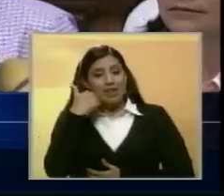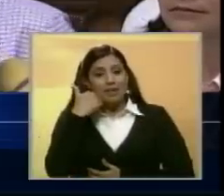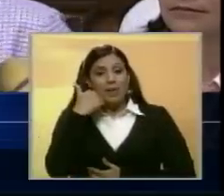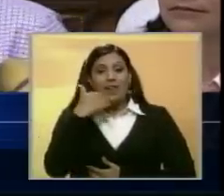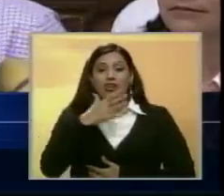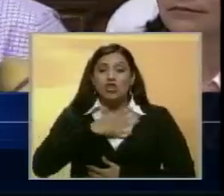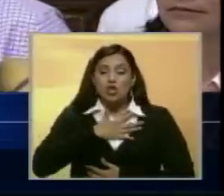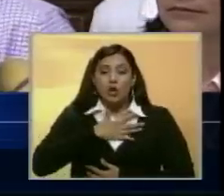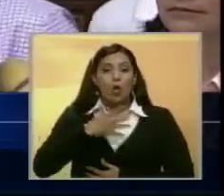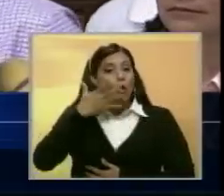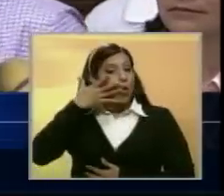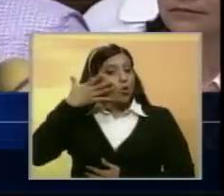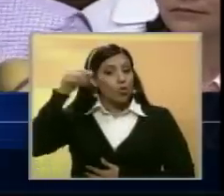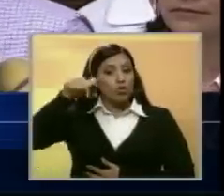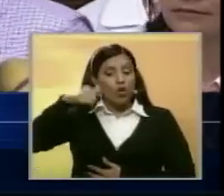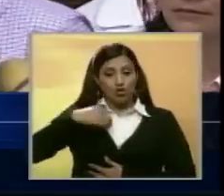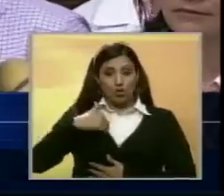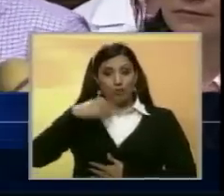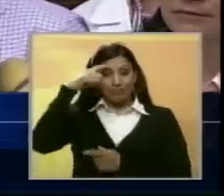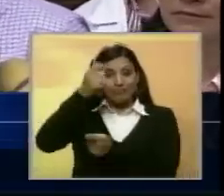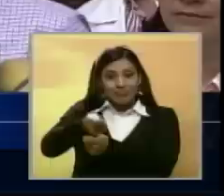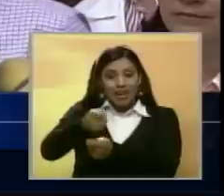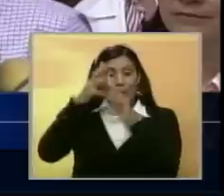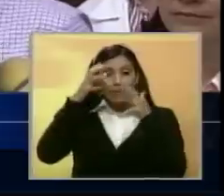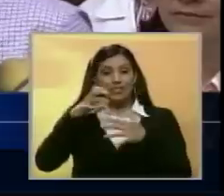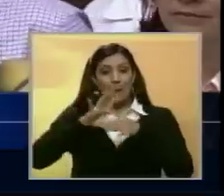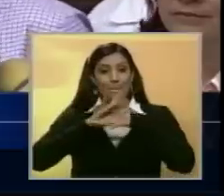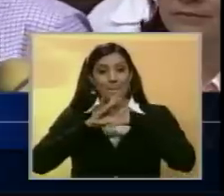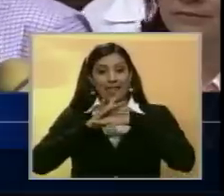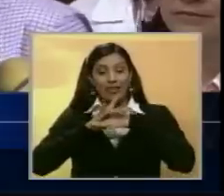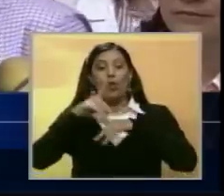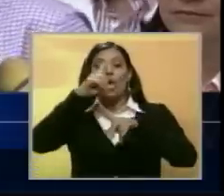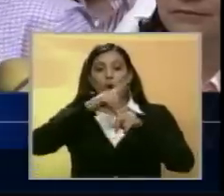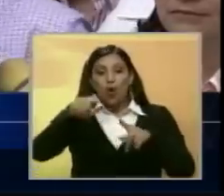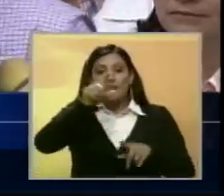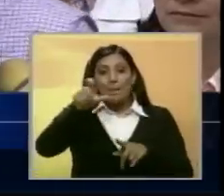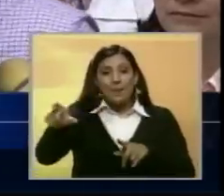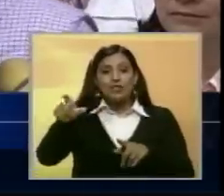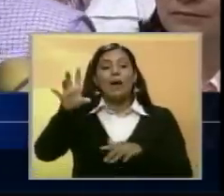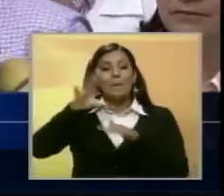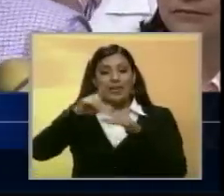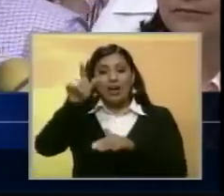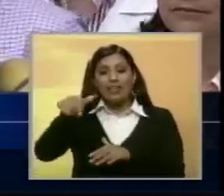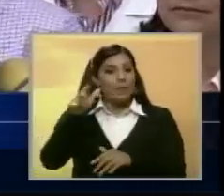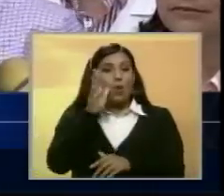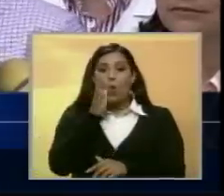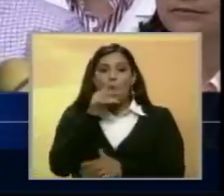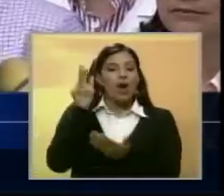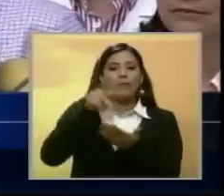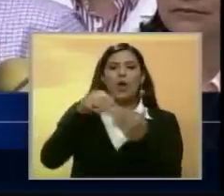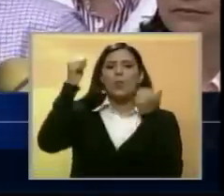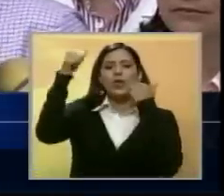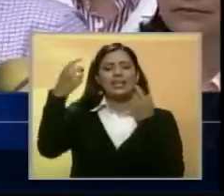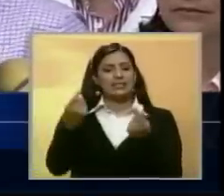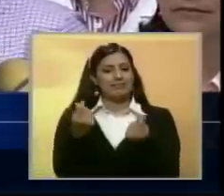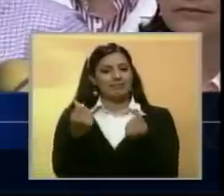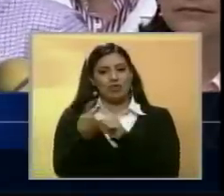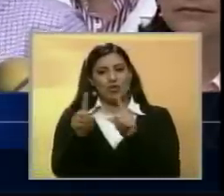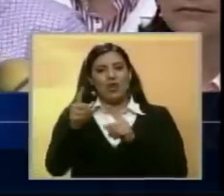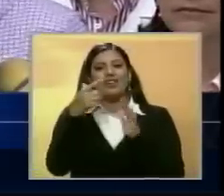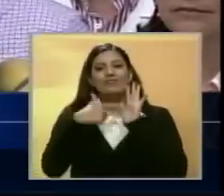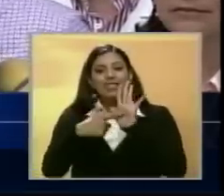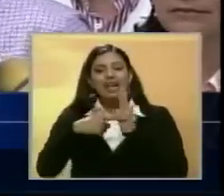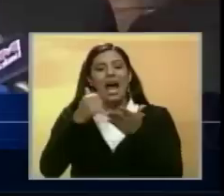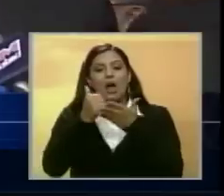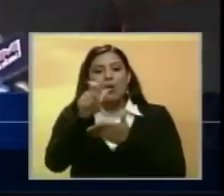me llena de orgullo a mí hoy como médico y como venezolano es que estos médicos, que son los peores pagados del mundo, no están aquí protestando por dinero, están aquí dando la cara por